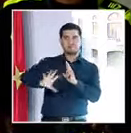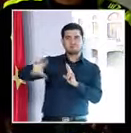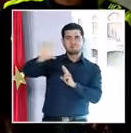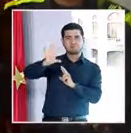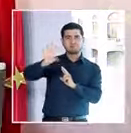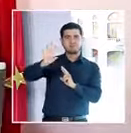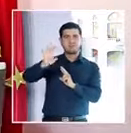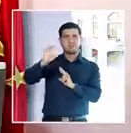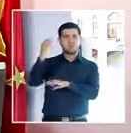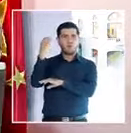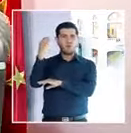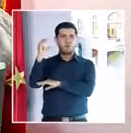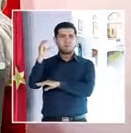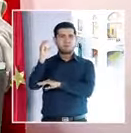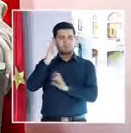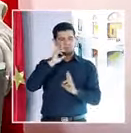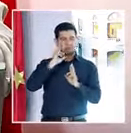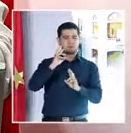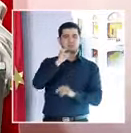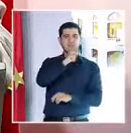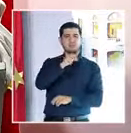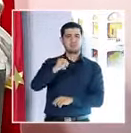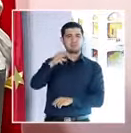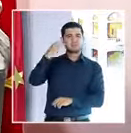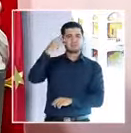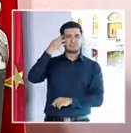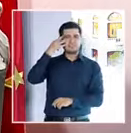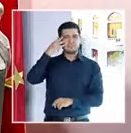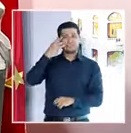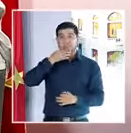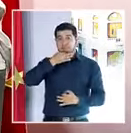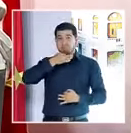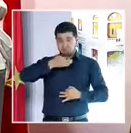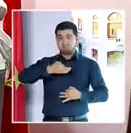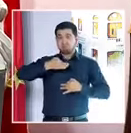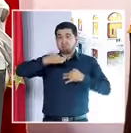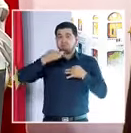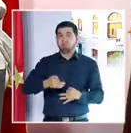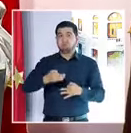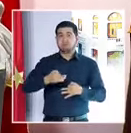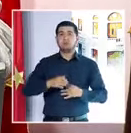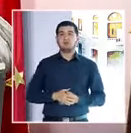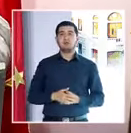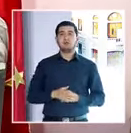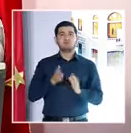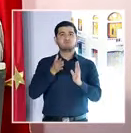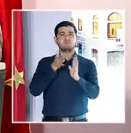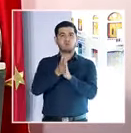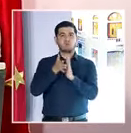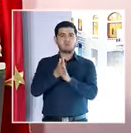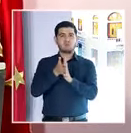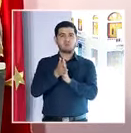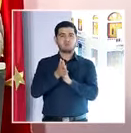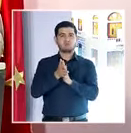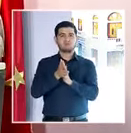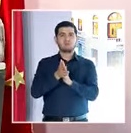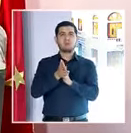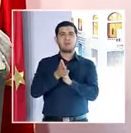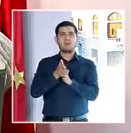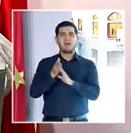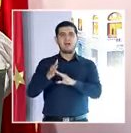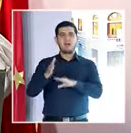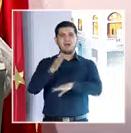que seguramente, como se lo propusimos al señor hoy ministro del Interior, doctor